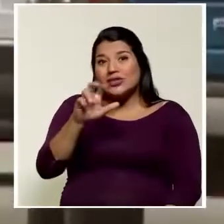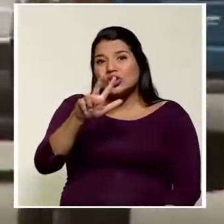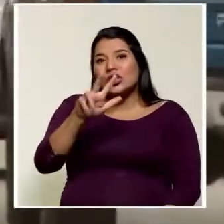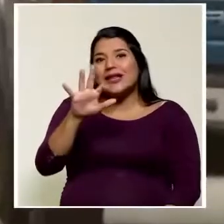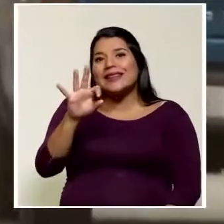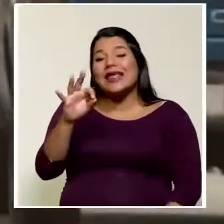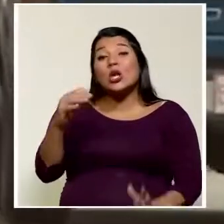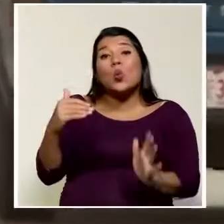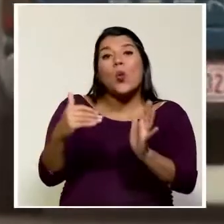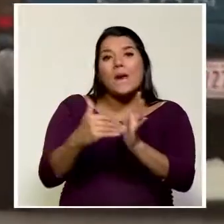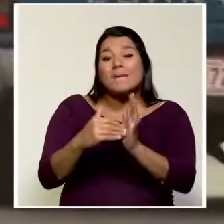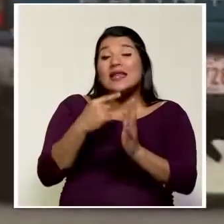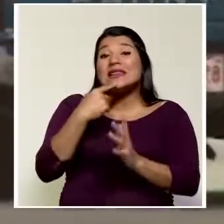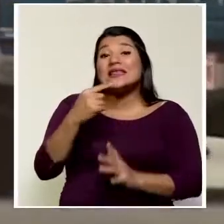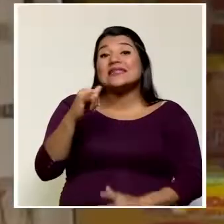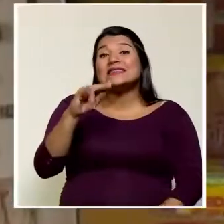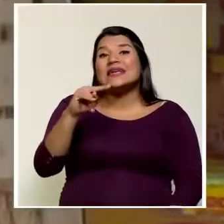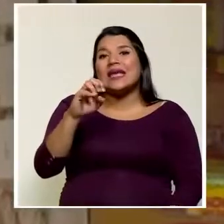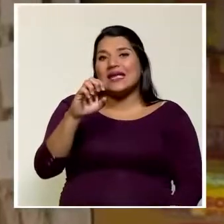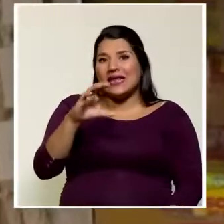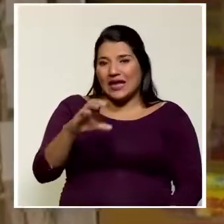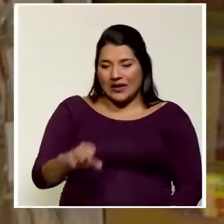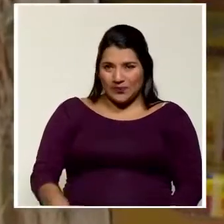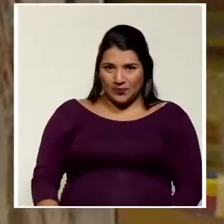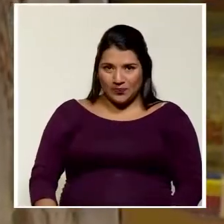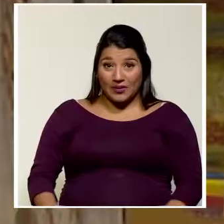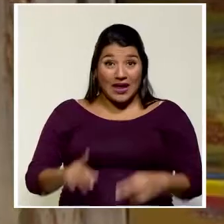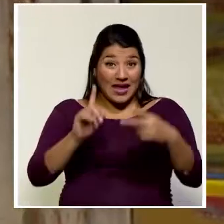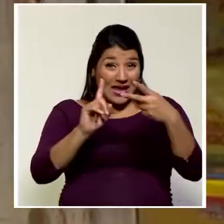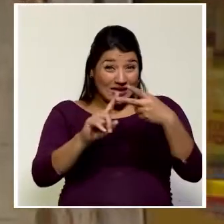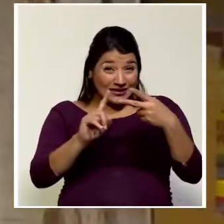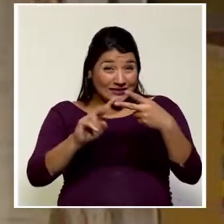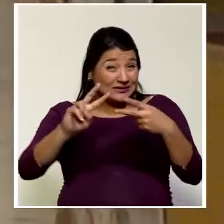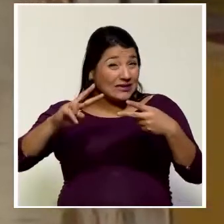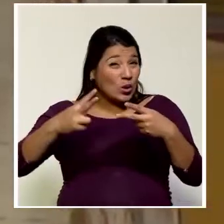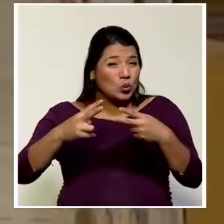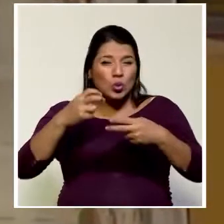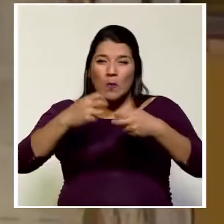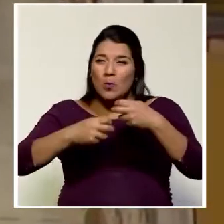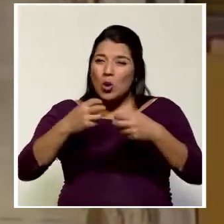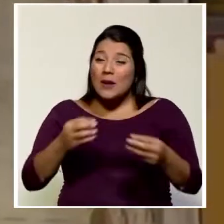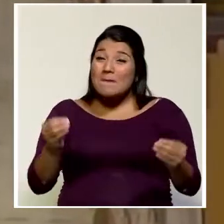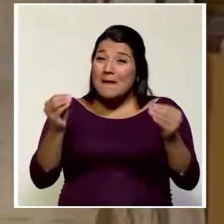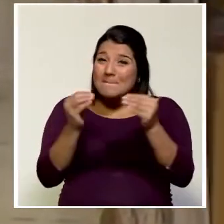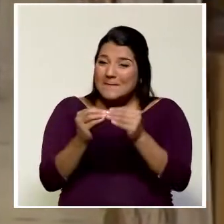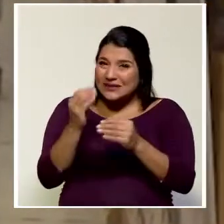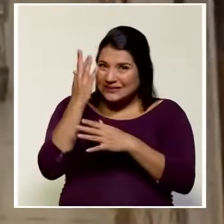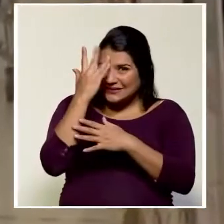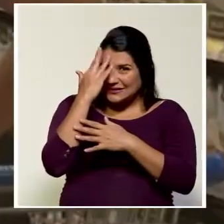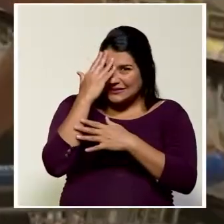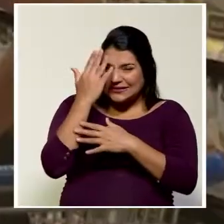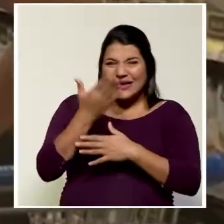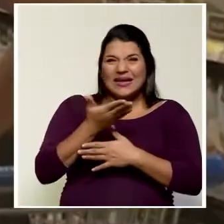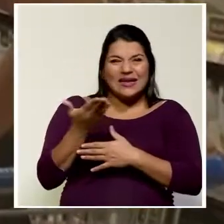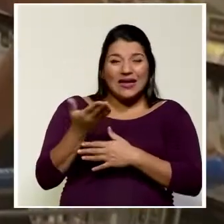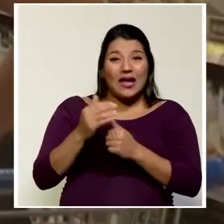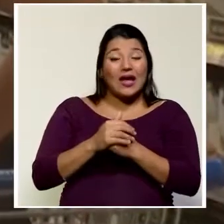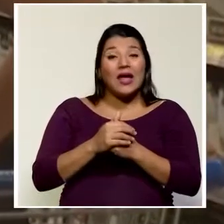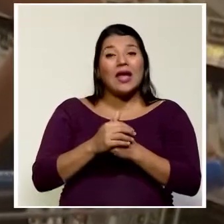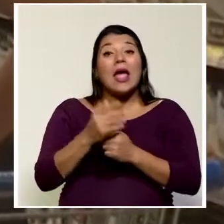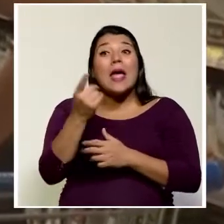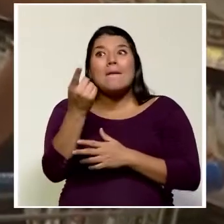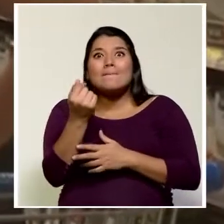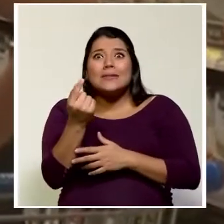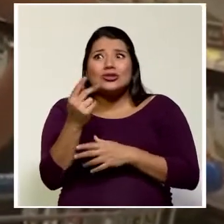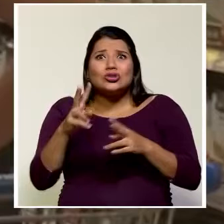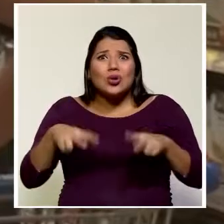939,000 según el INEC. El segundo problema que más preocupa a los ciudadanos en la encuesta del CIEP es el costo